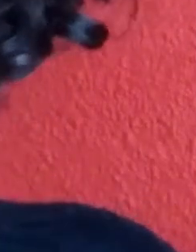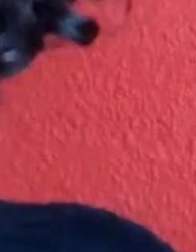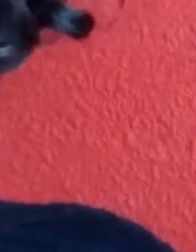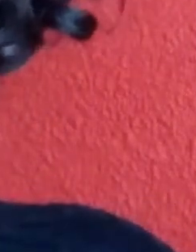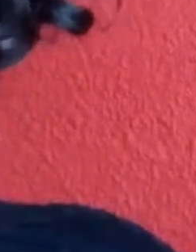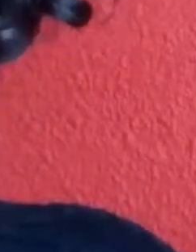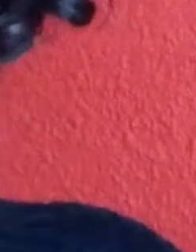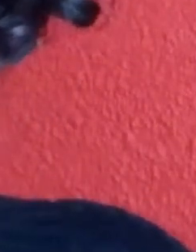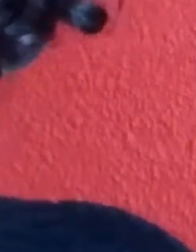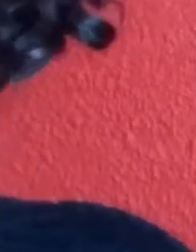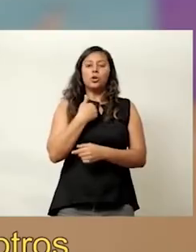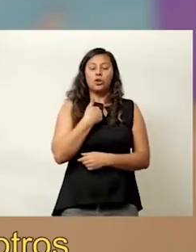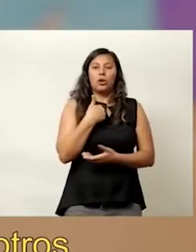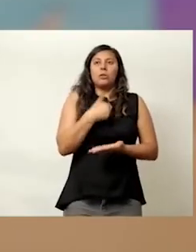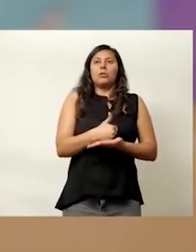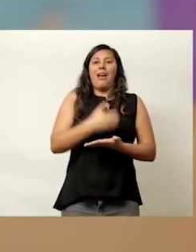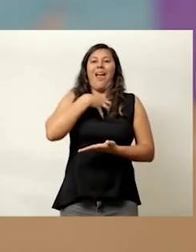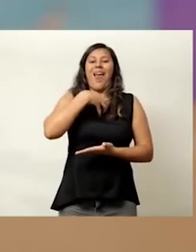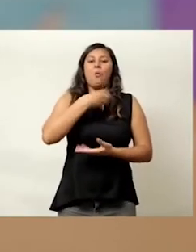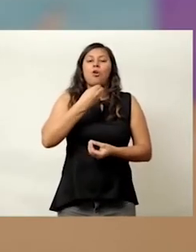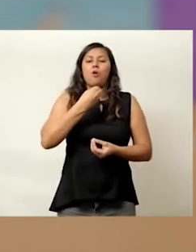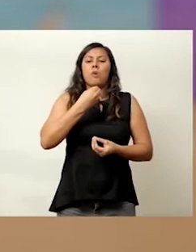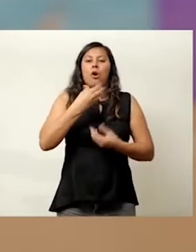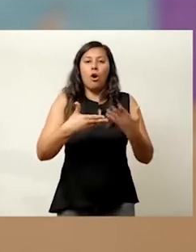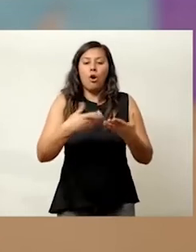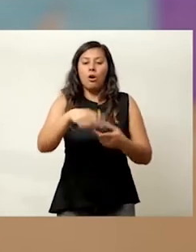contenidos disciplinares. Al mismo tiempo también